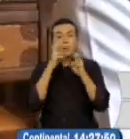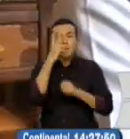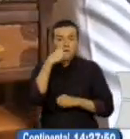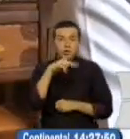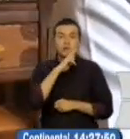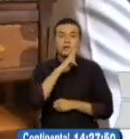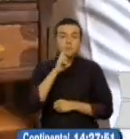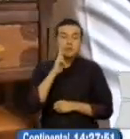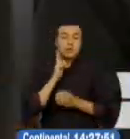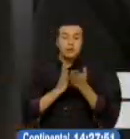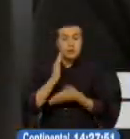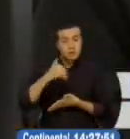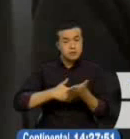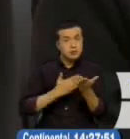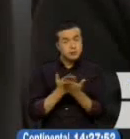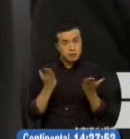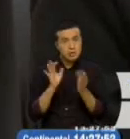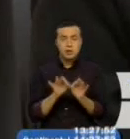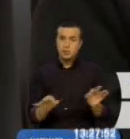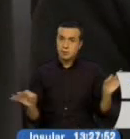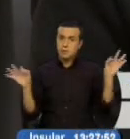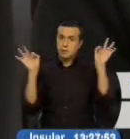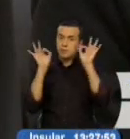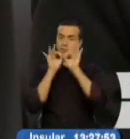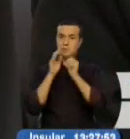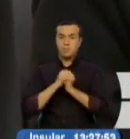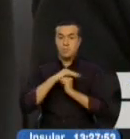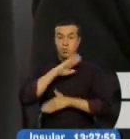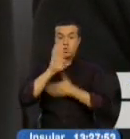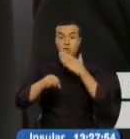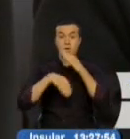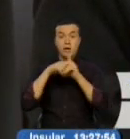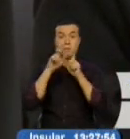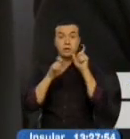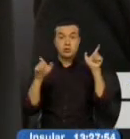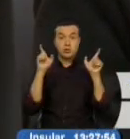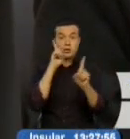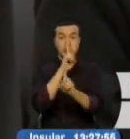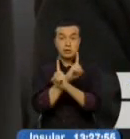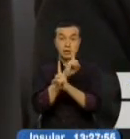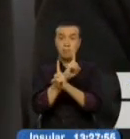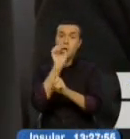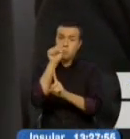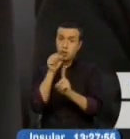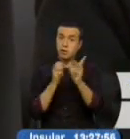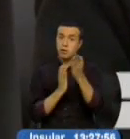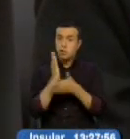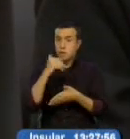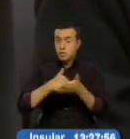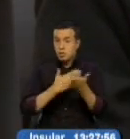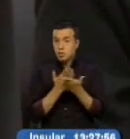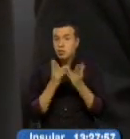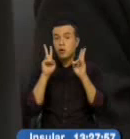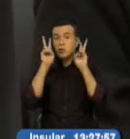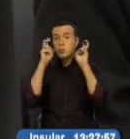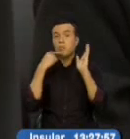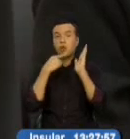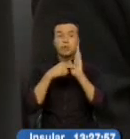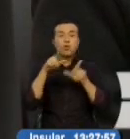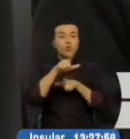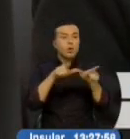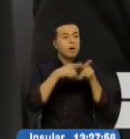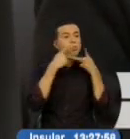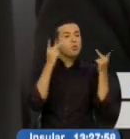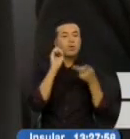que sean restaurantes que podamos tener. Sería lo ideal, pues, para toda persona con discapacidad acceder, pues, en tanto en espacios públicos